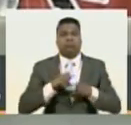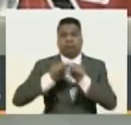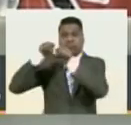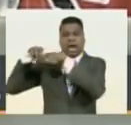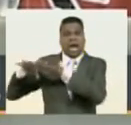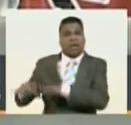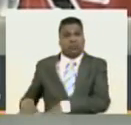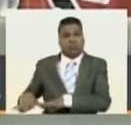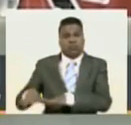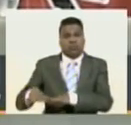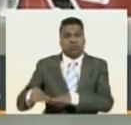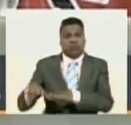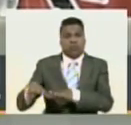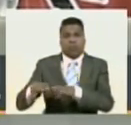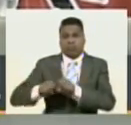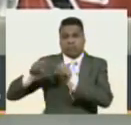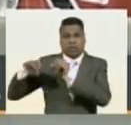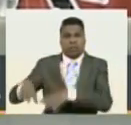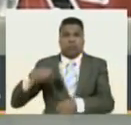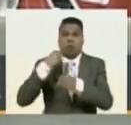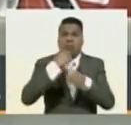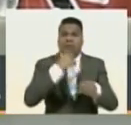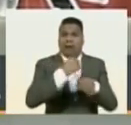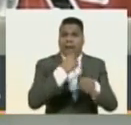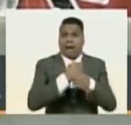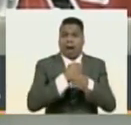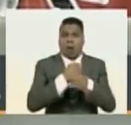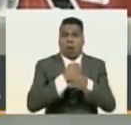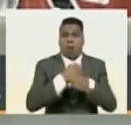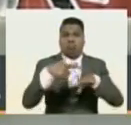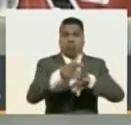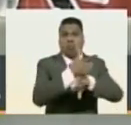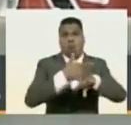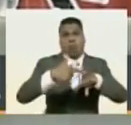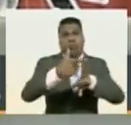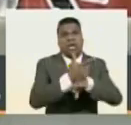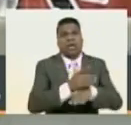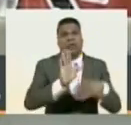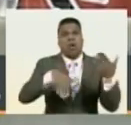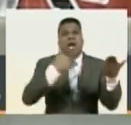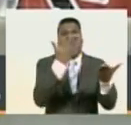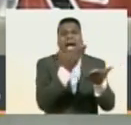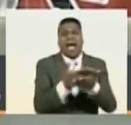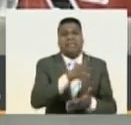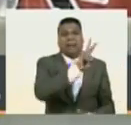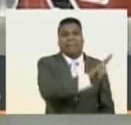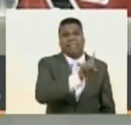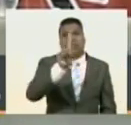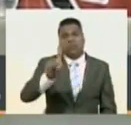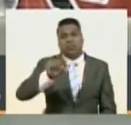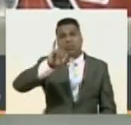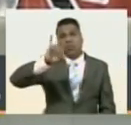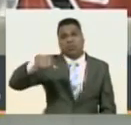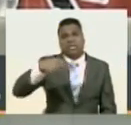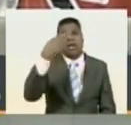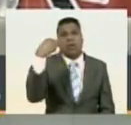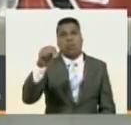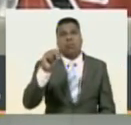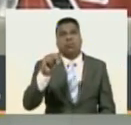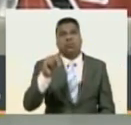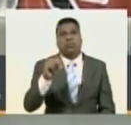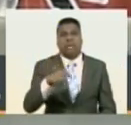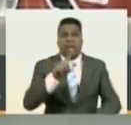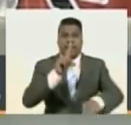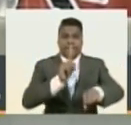establecidos en las bases comerciales se deben hacer hasta el 21 de junio, es decir, desde el momento en que